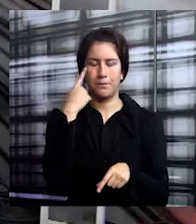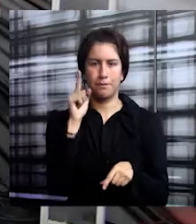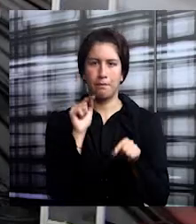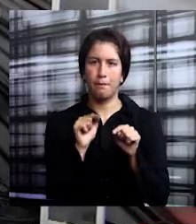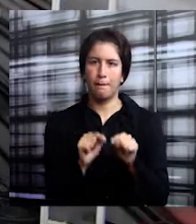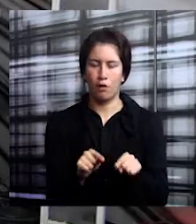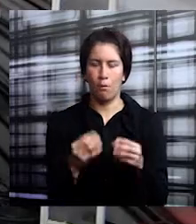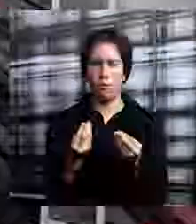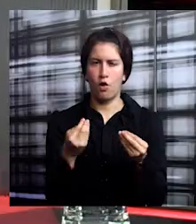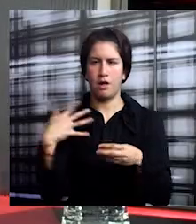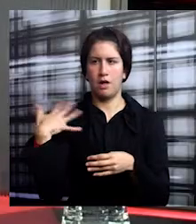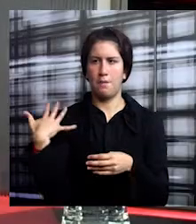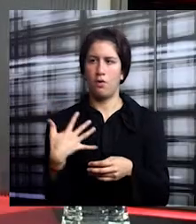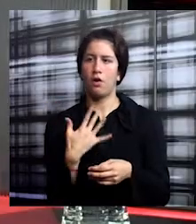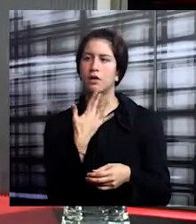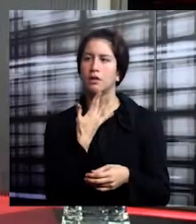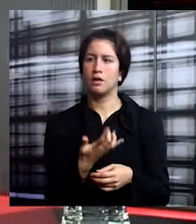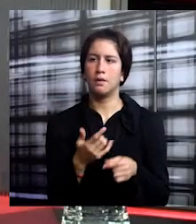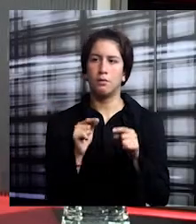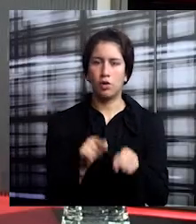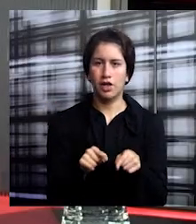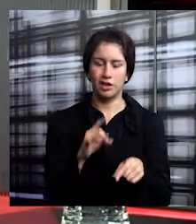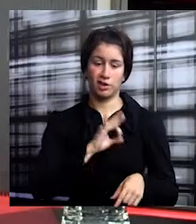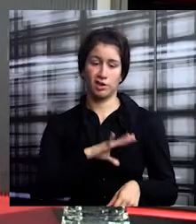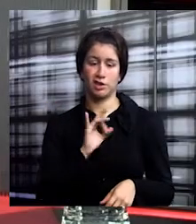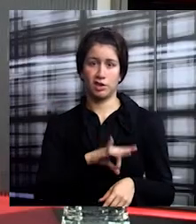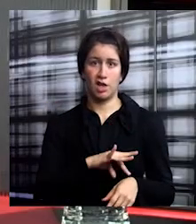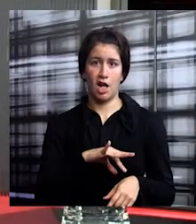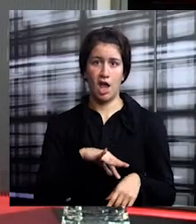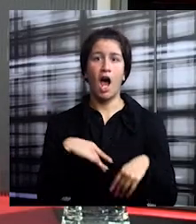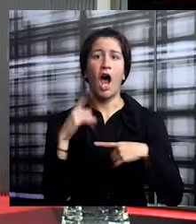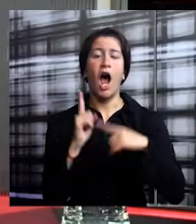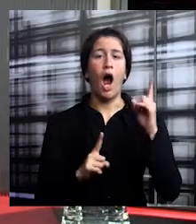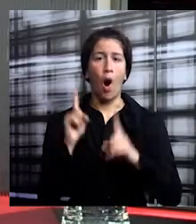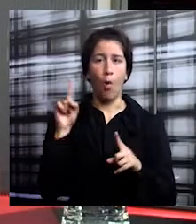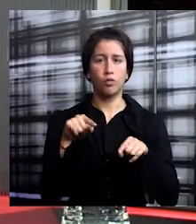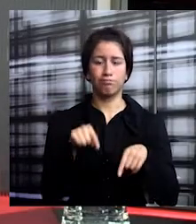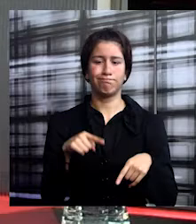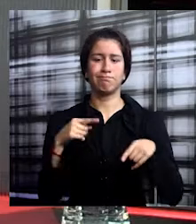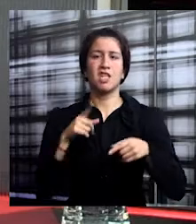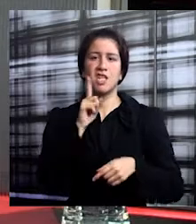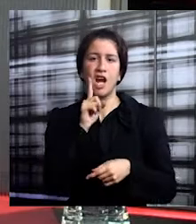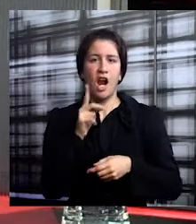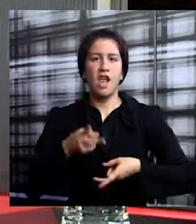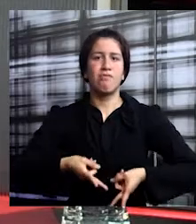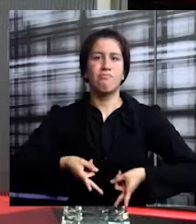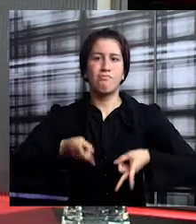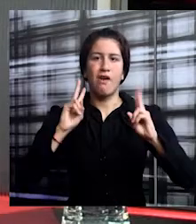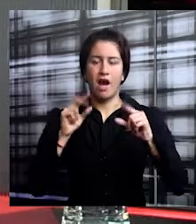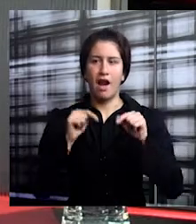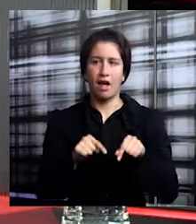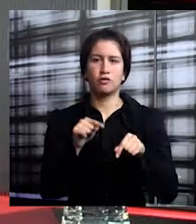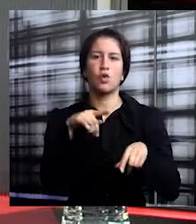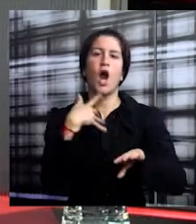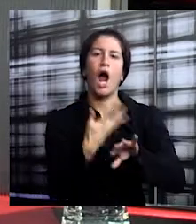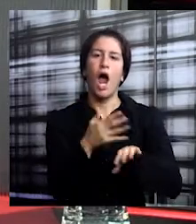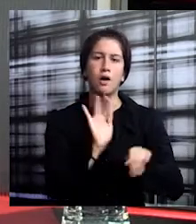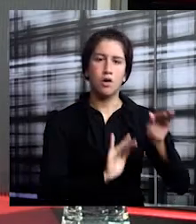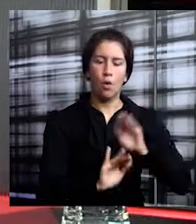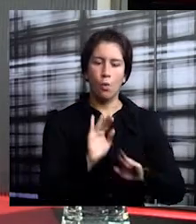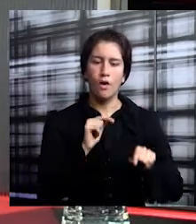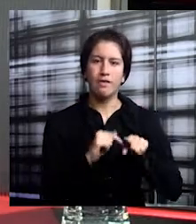relevante, porque quiere decir de que todavía en Chile tenemos un Estado de Derecho y ese es un elemento que hay que cuidar y hacer valer y en lo